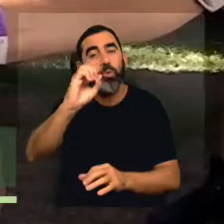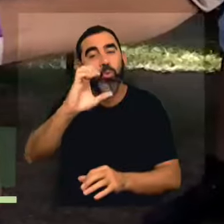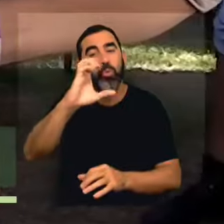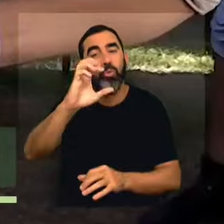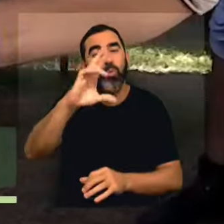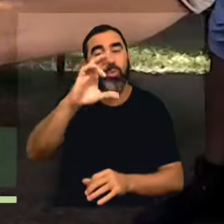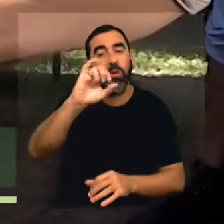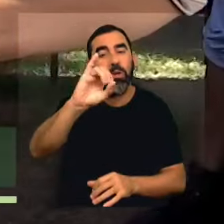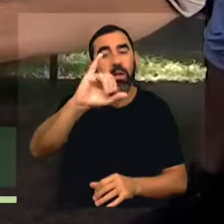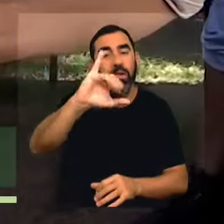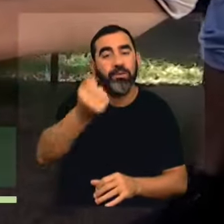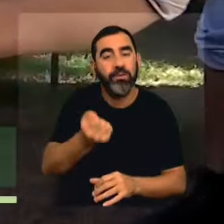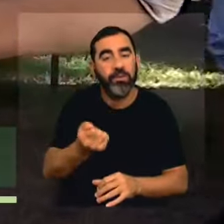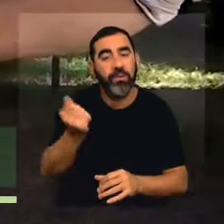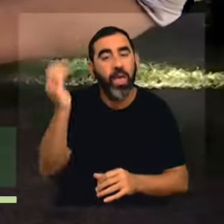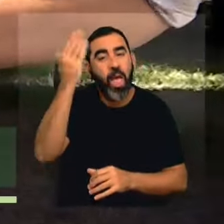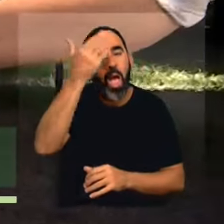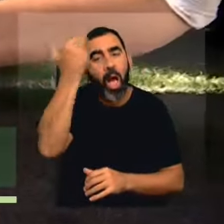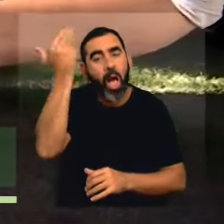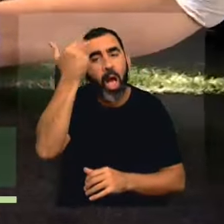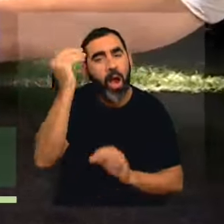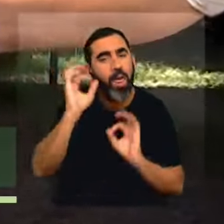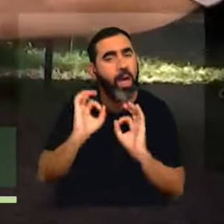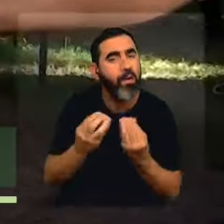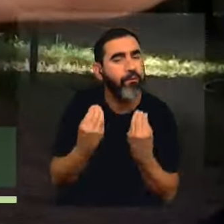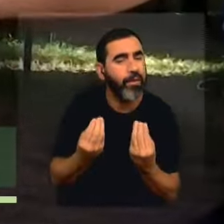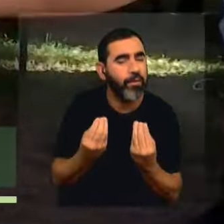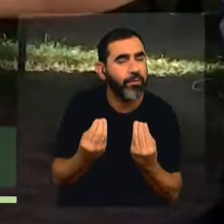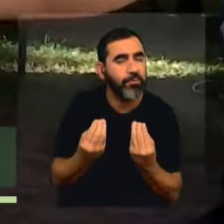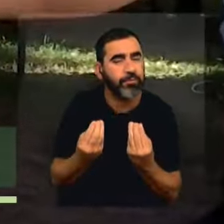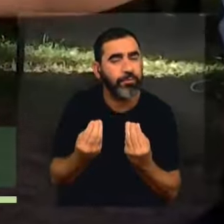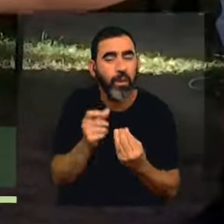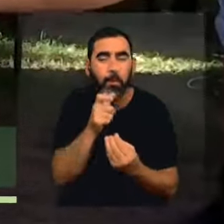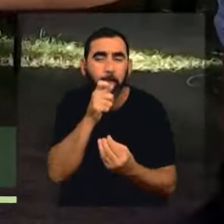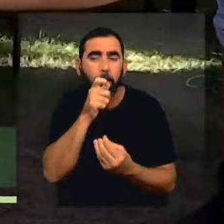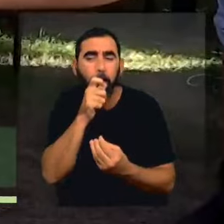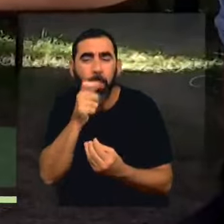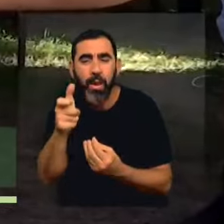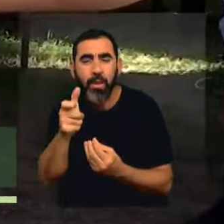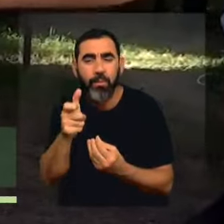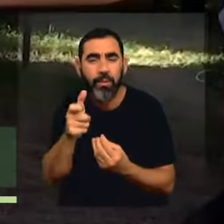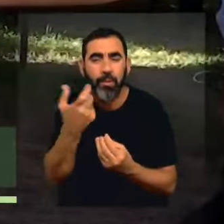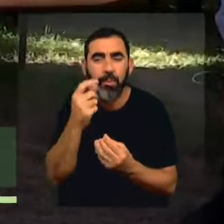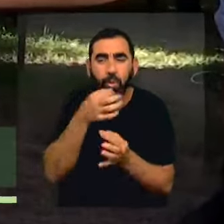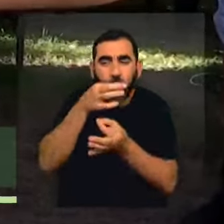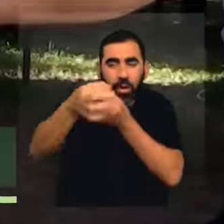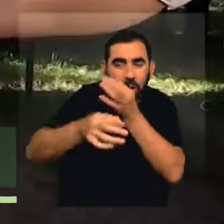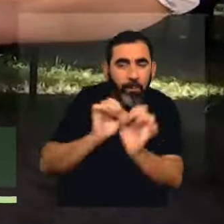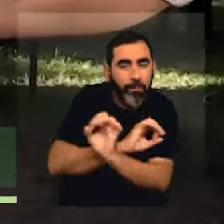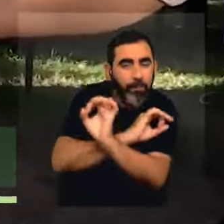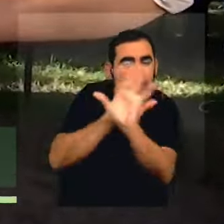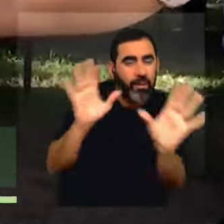teocracia Saudita es decir usamos los términos sin precisar